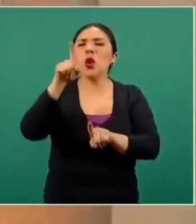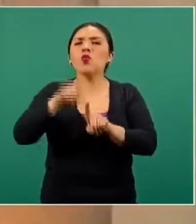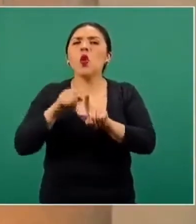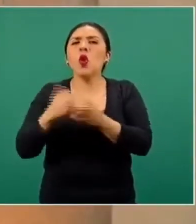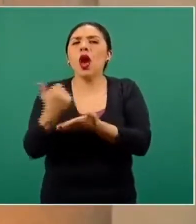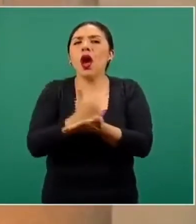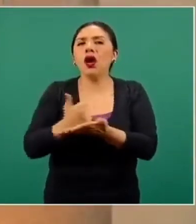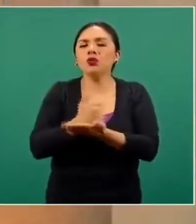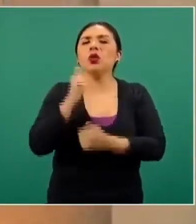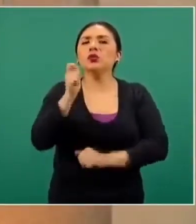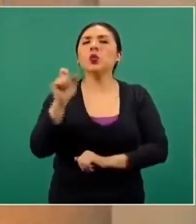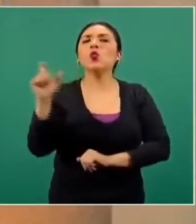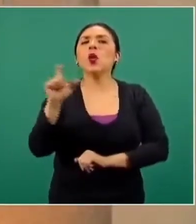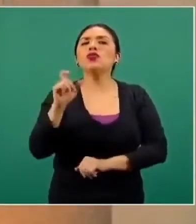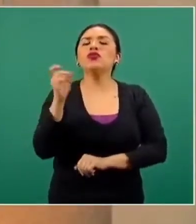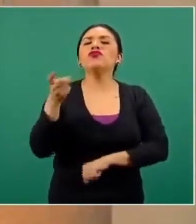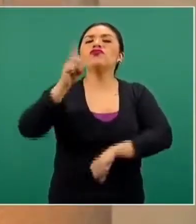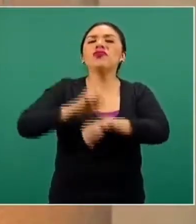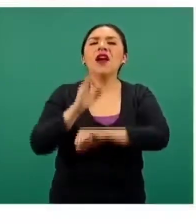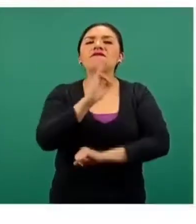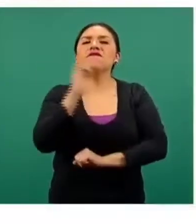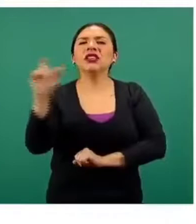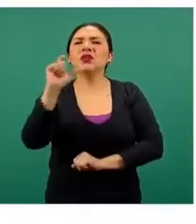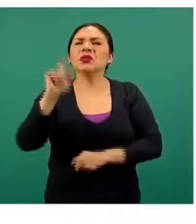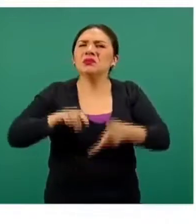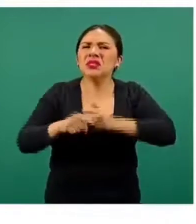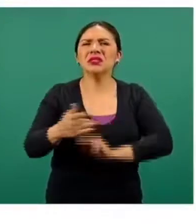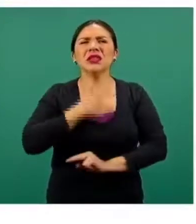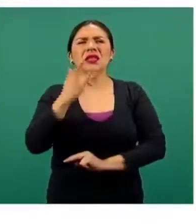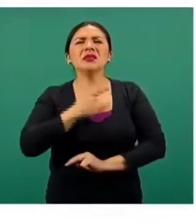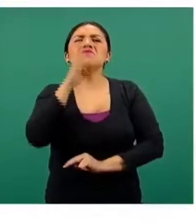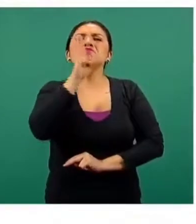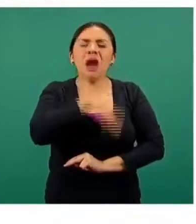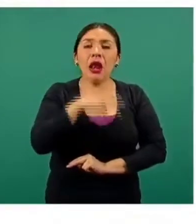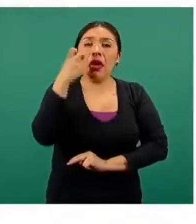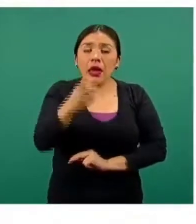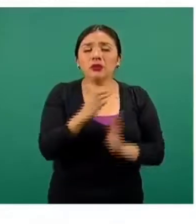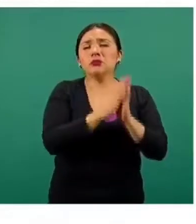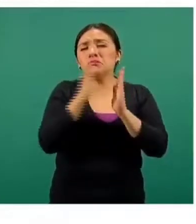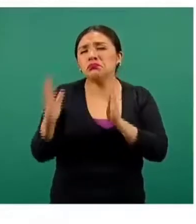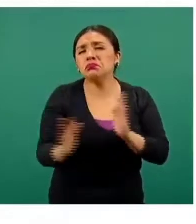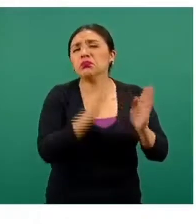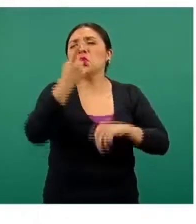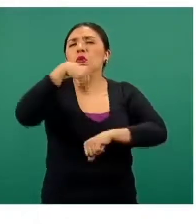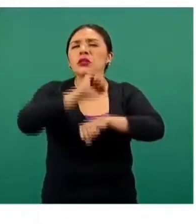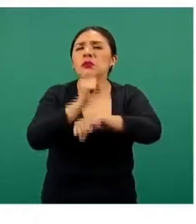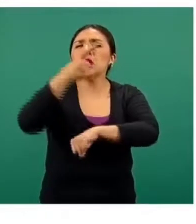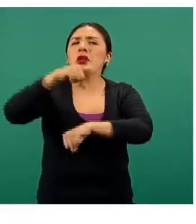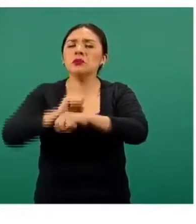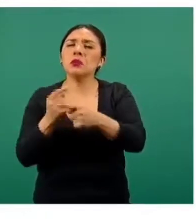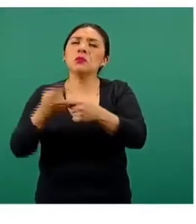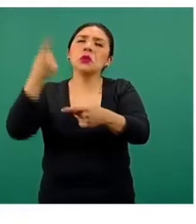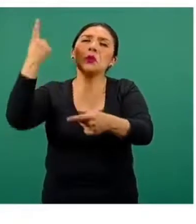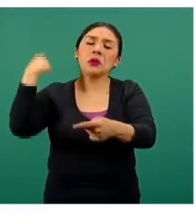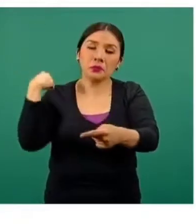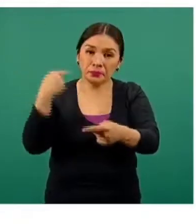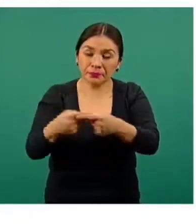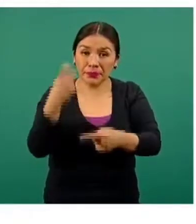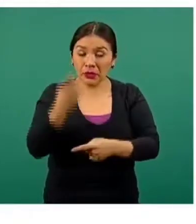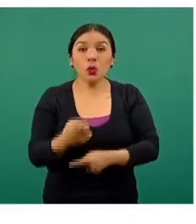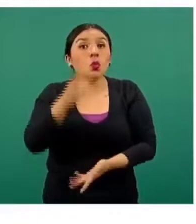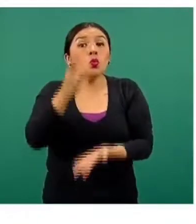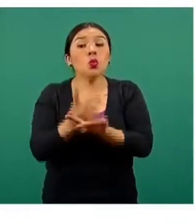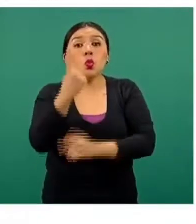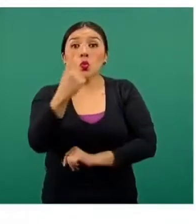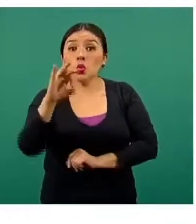azul por la fecha de inicio de sus síntomas para cada una de las semanas epidemiológicas. Solo el